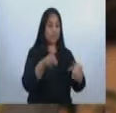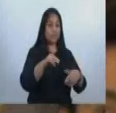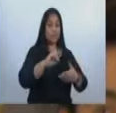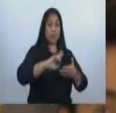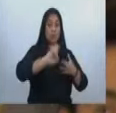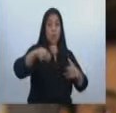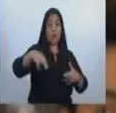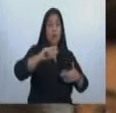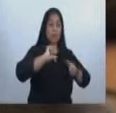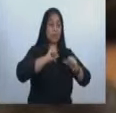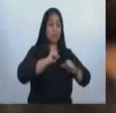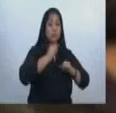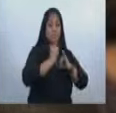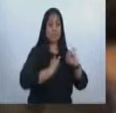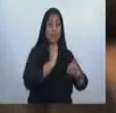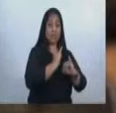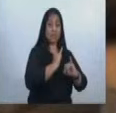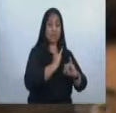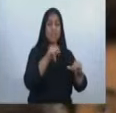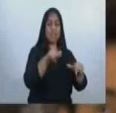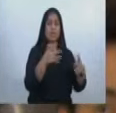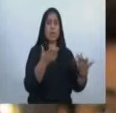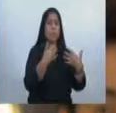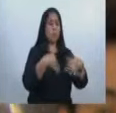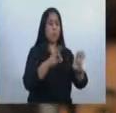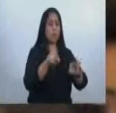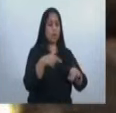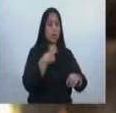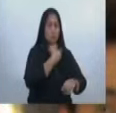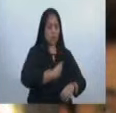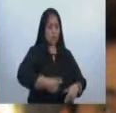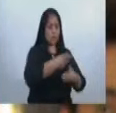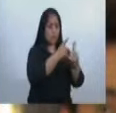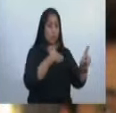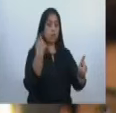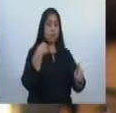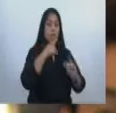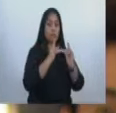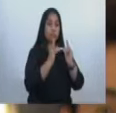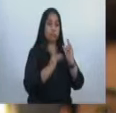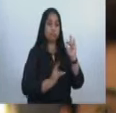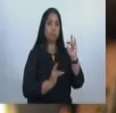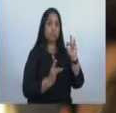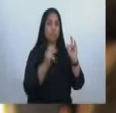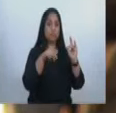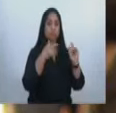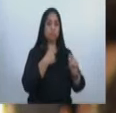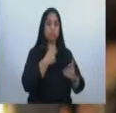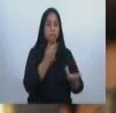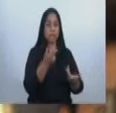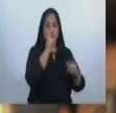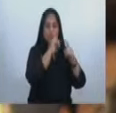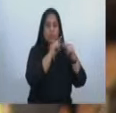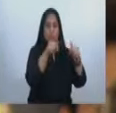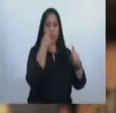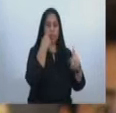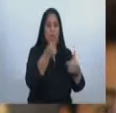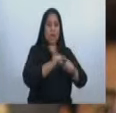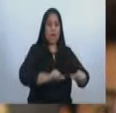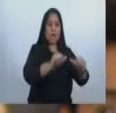tiene acceso al internet qué oportunidades se plantea Un gobierno democrático para reducir esta brecha de los jóvenes del área rural en